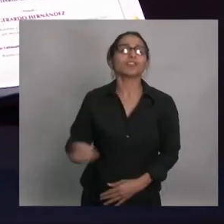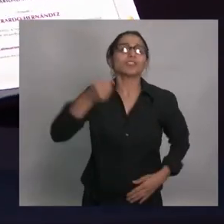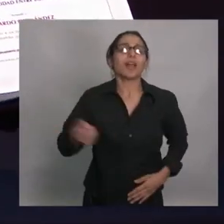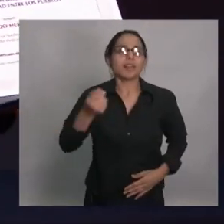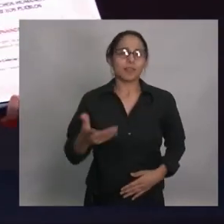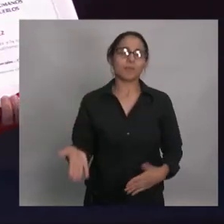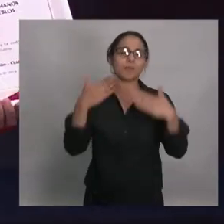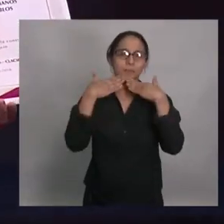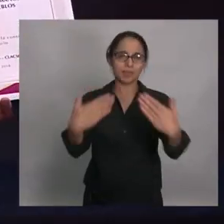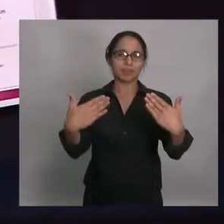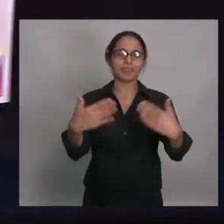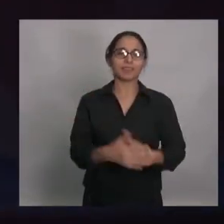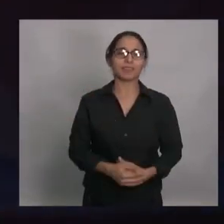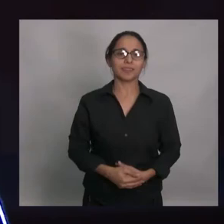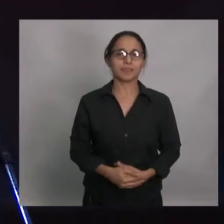gracias